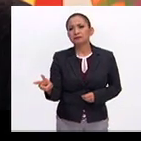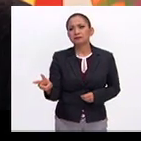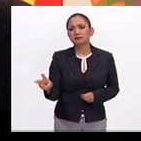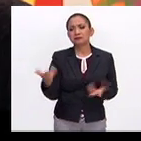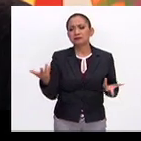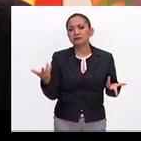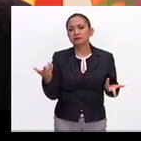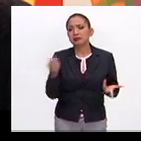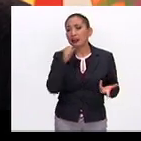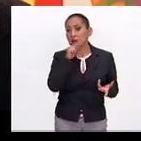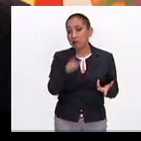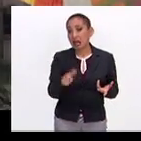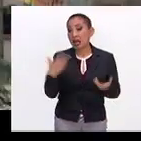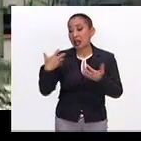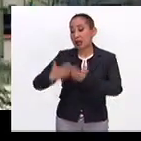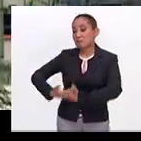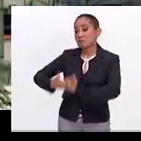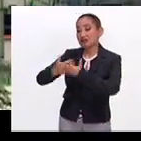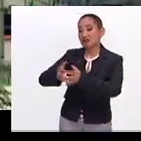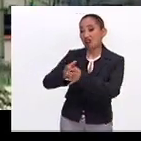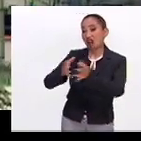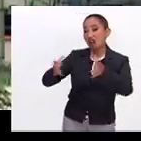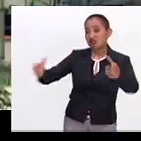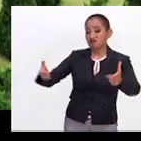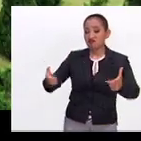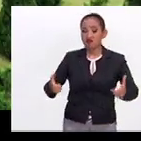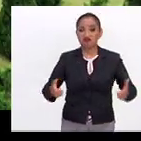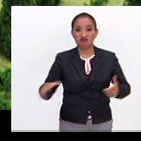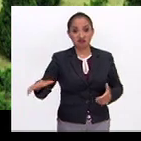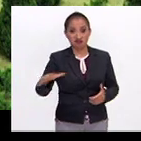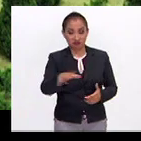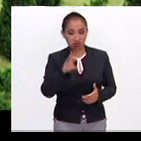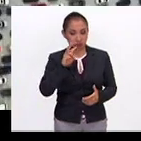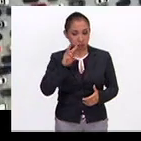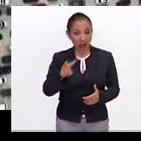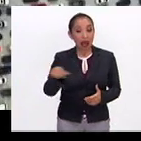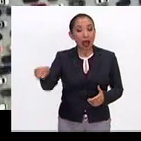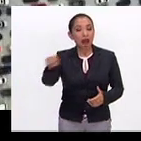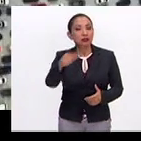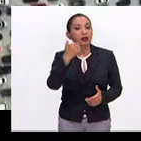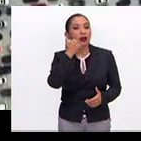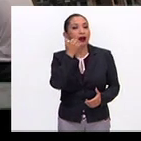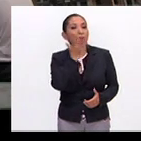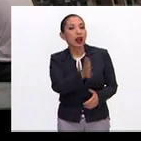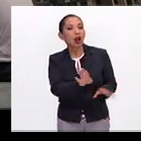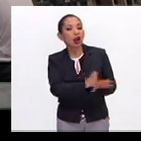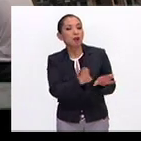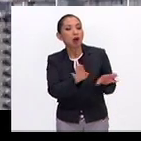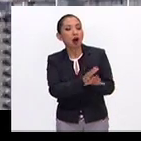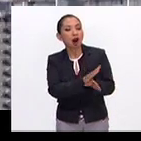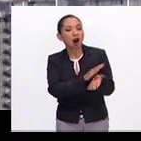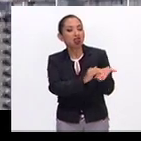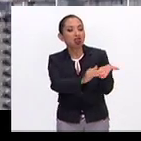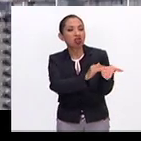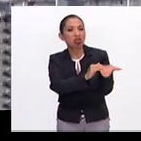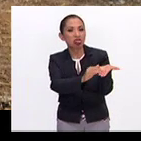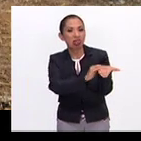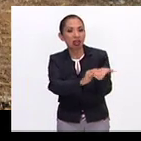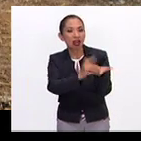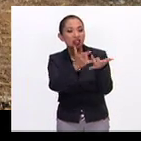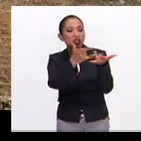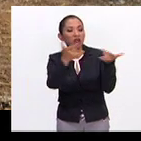y las grandes corporaciones actuales están tratando de borrar nuestra